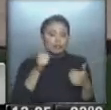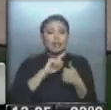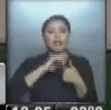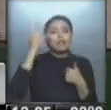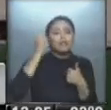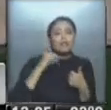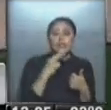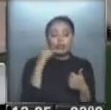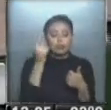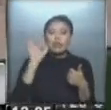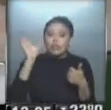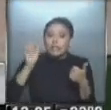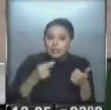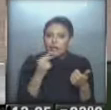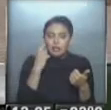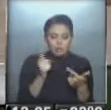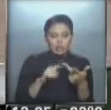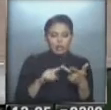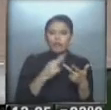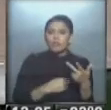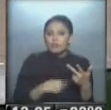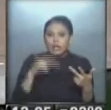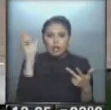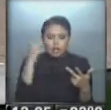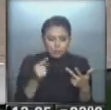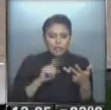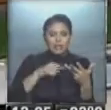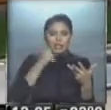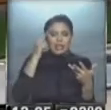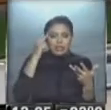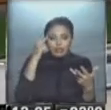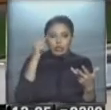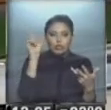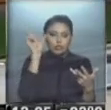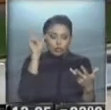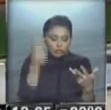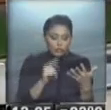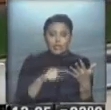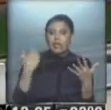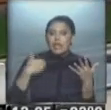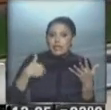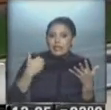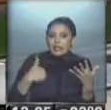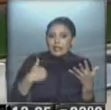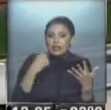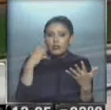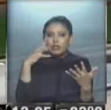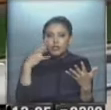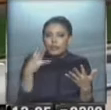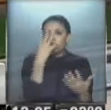11.000. Colombia, también 11.000. Suiza, 8.000. Japón, 5.000. Y Argentina, el número justo es